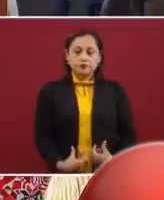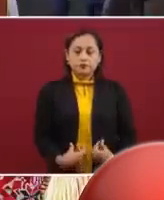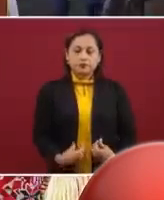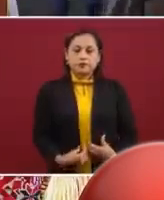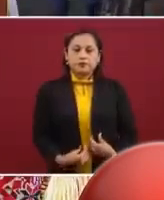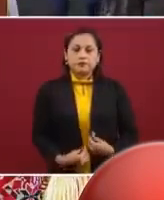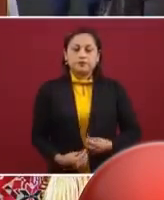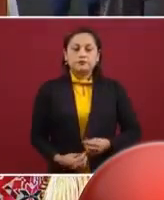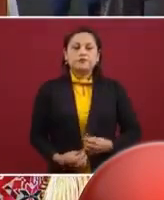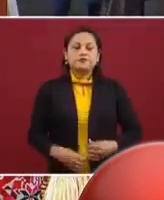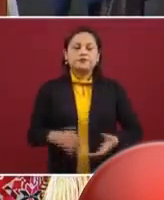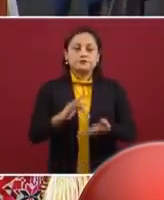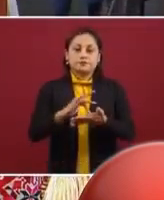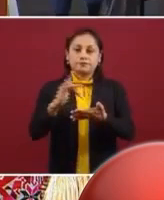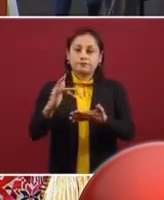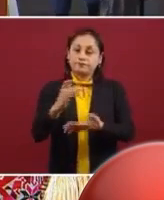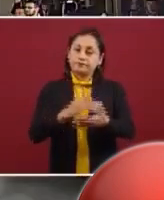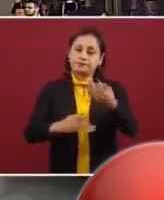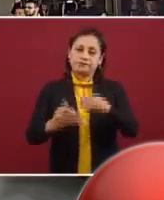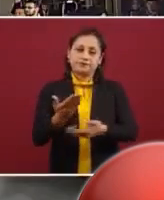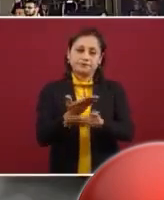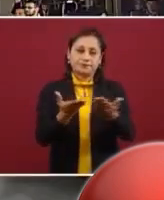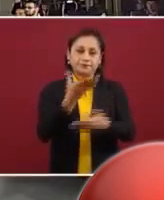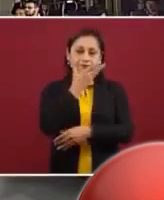Muchas gracias a todos y todas.